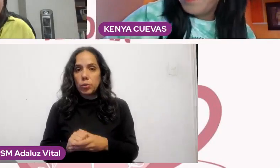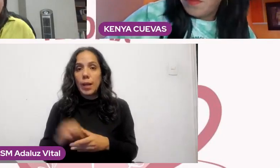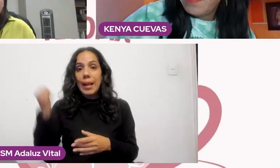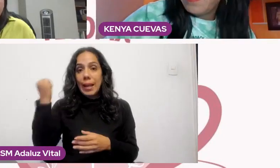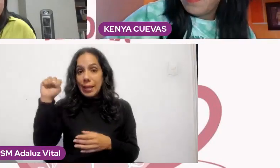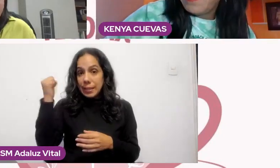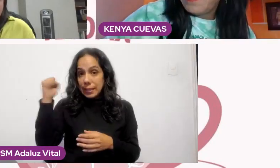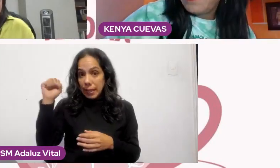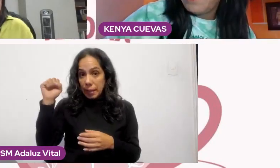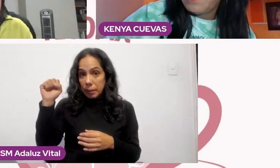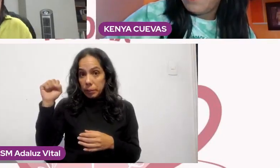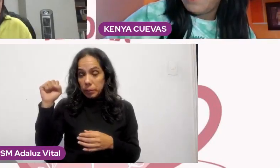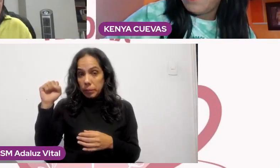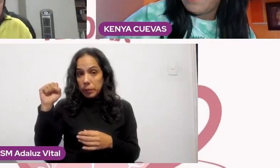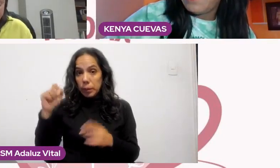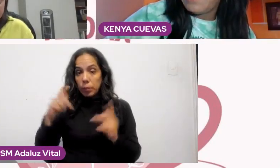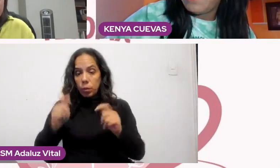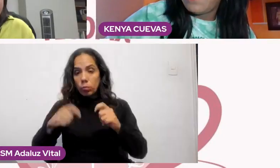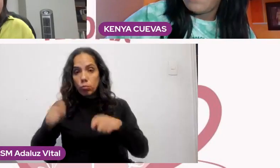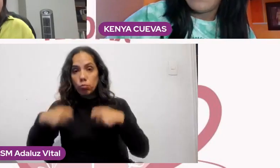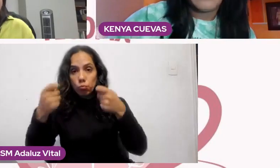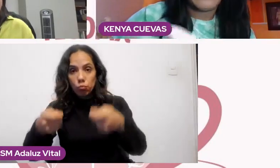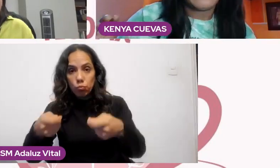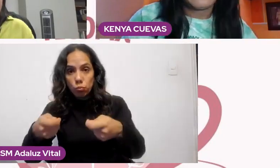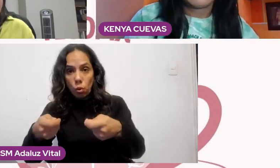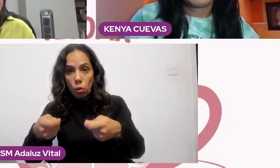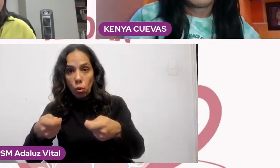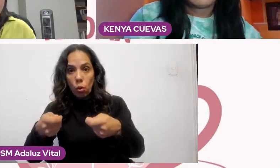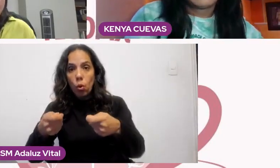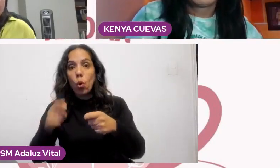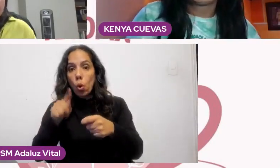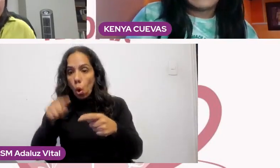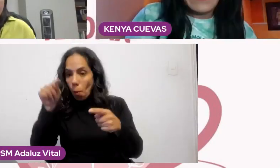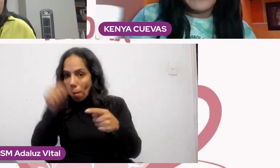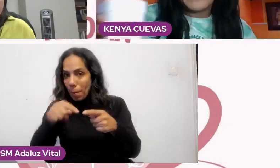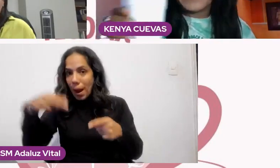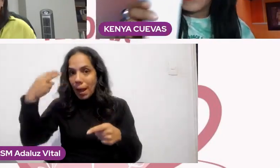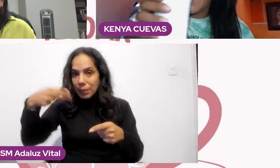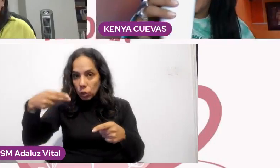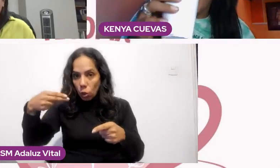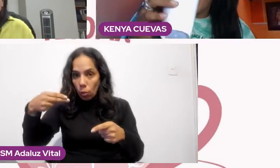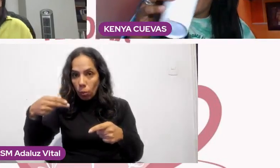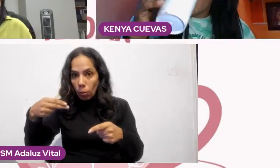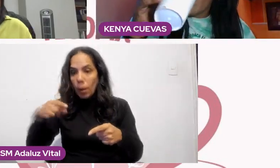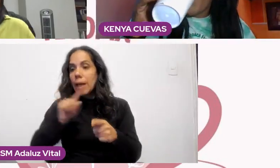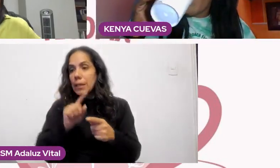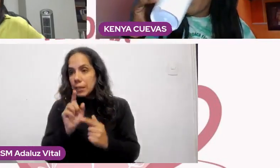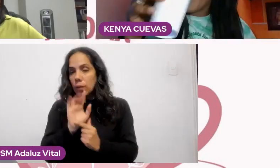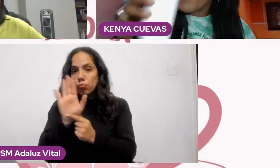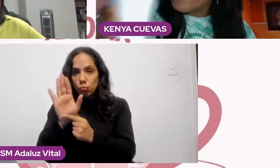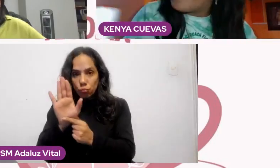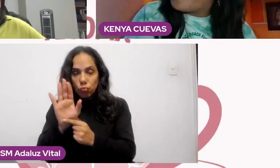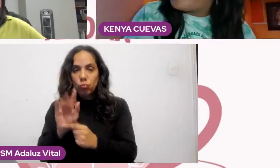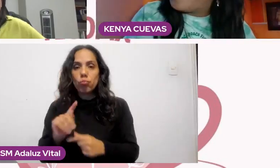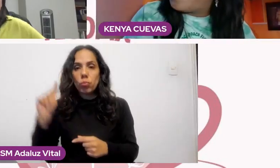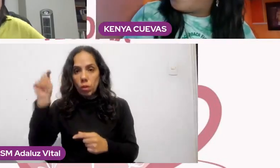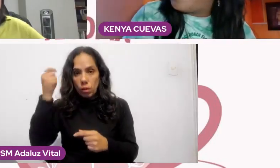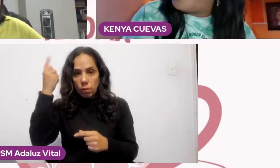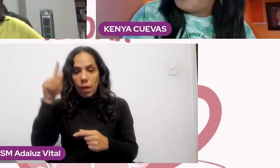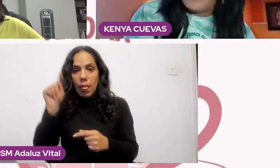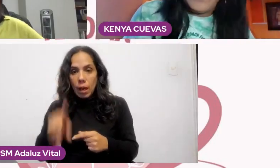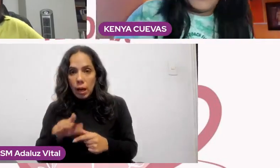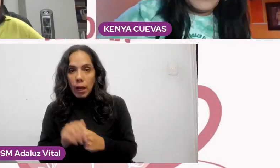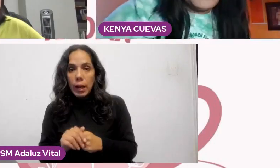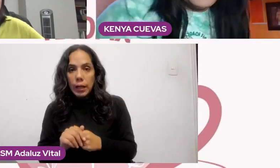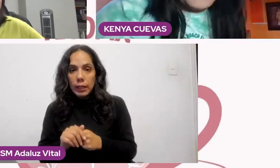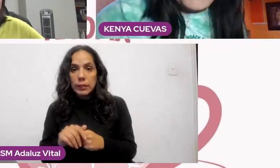iniciativa para tipificar el transfeminicidio y bueno, pues dar ya una condena, ya que quedara una condena de 30